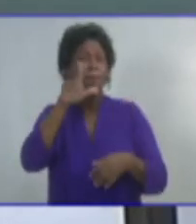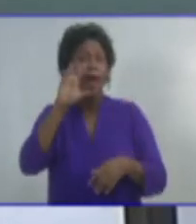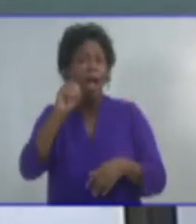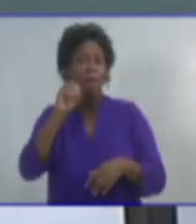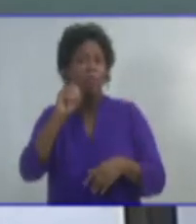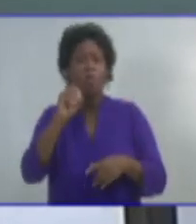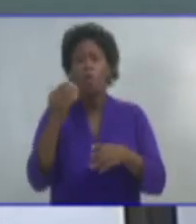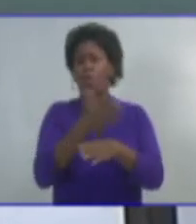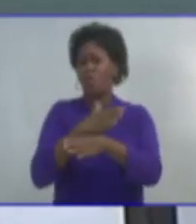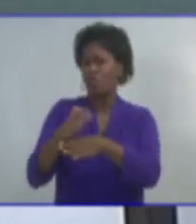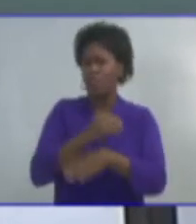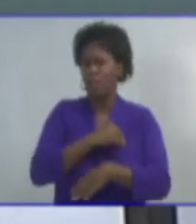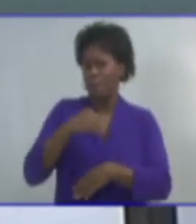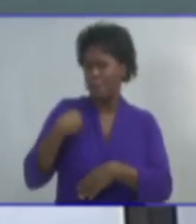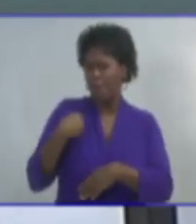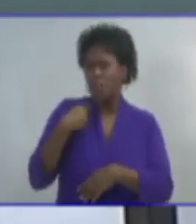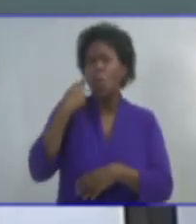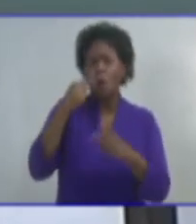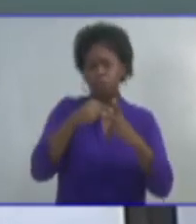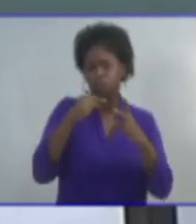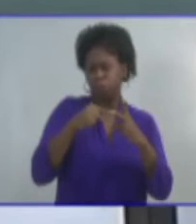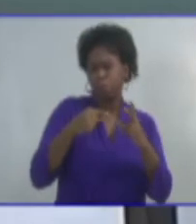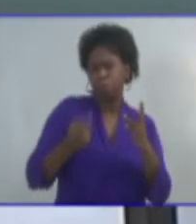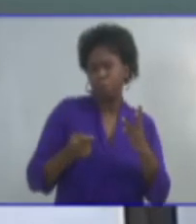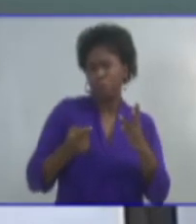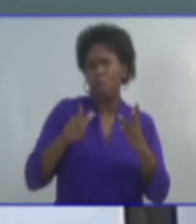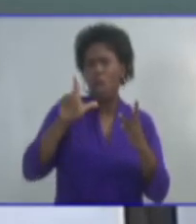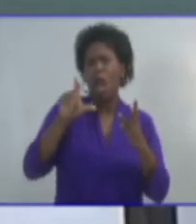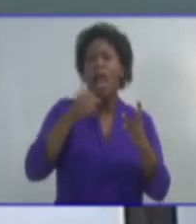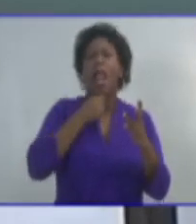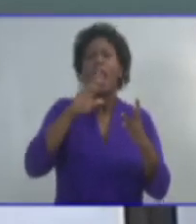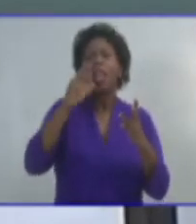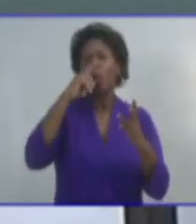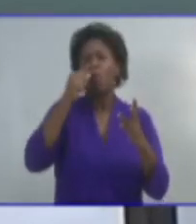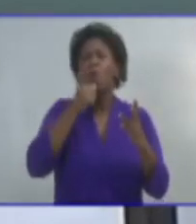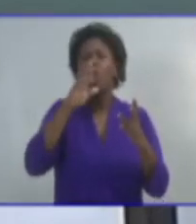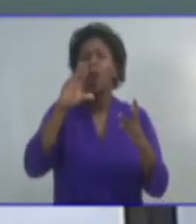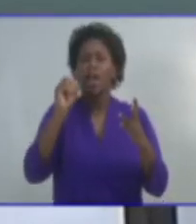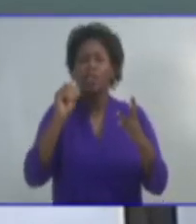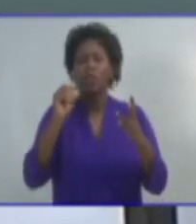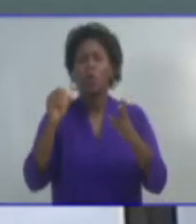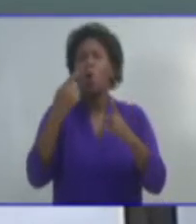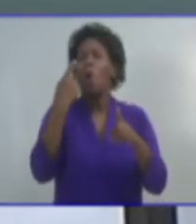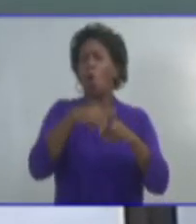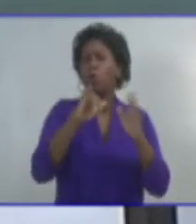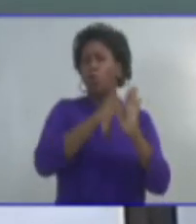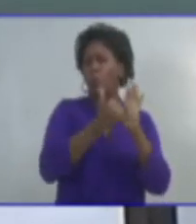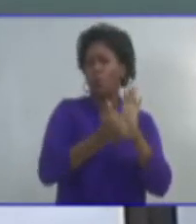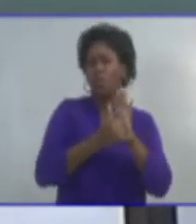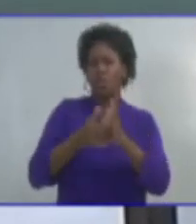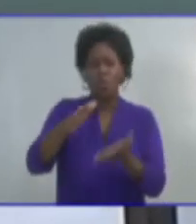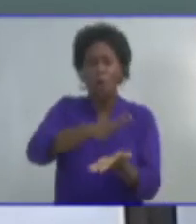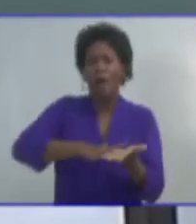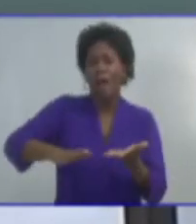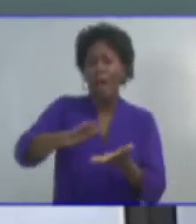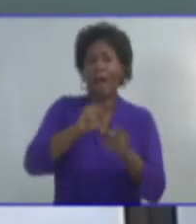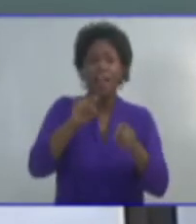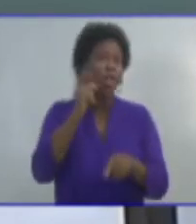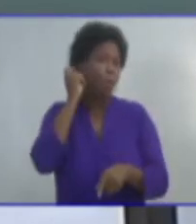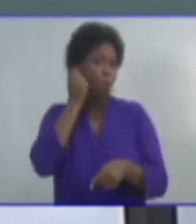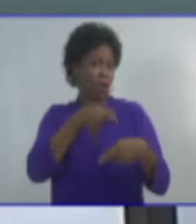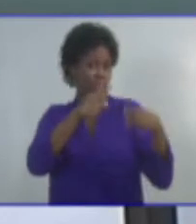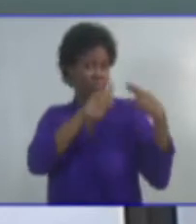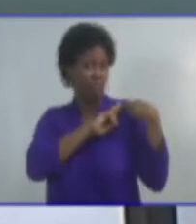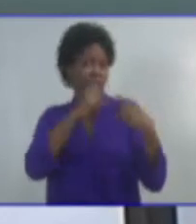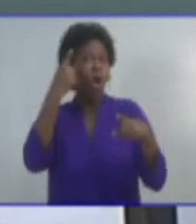doctores médicos Paulino Fourr y Leonardo Fernández, así como los proyectos El Patio de Adela, el proyecto Oaxacaldi Mías